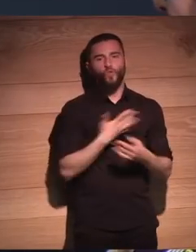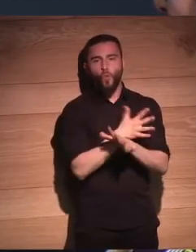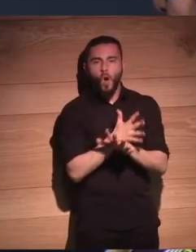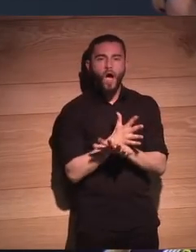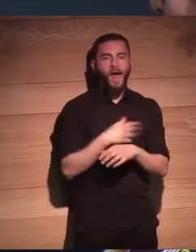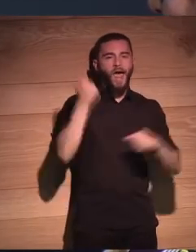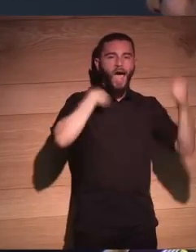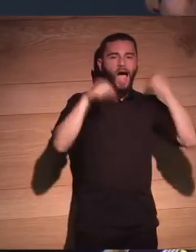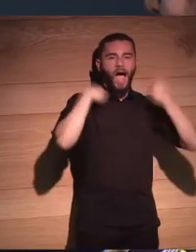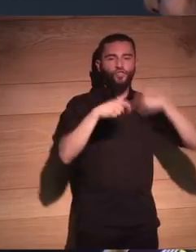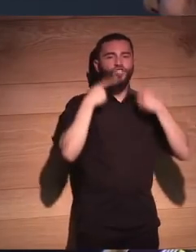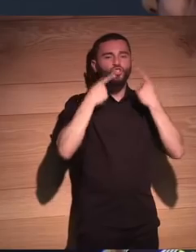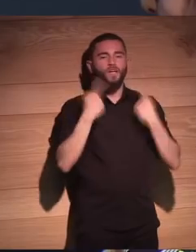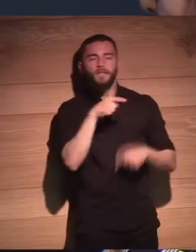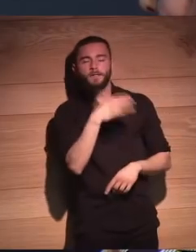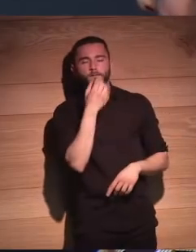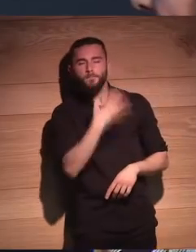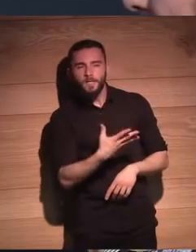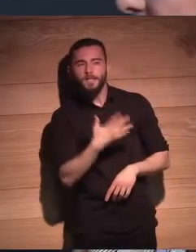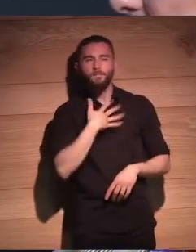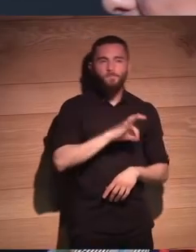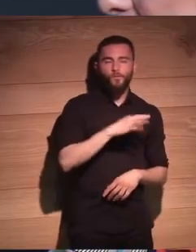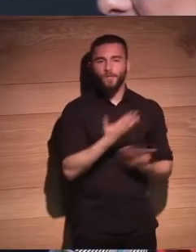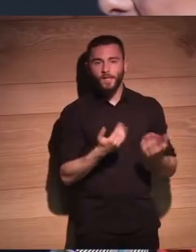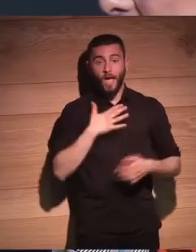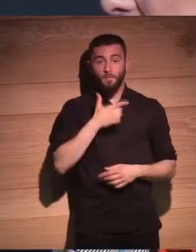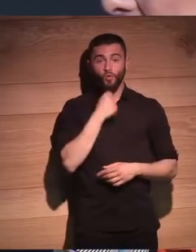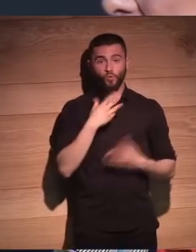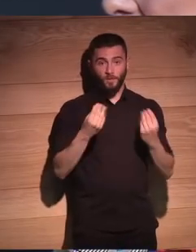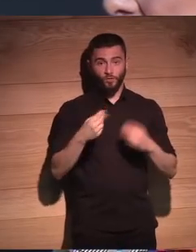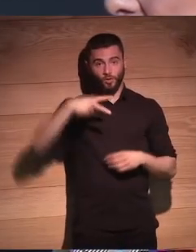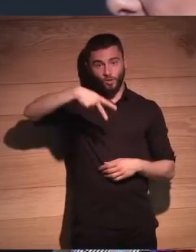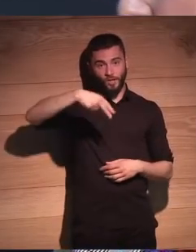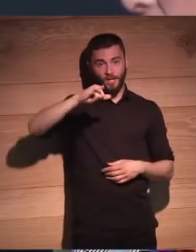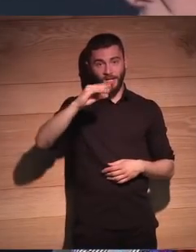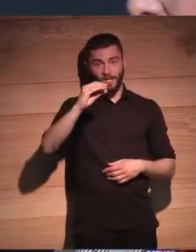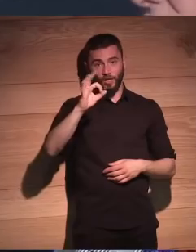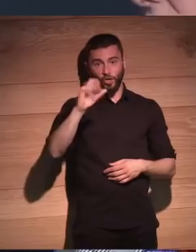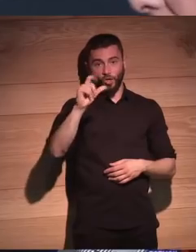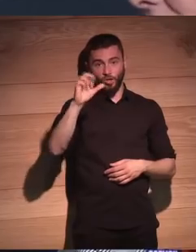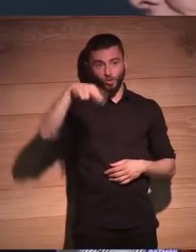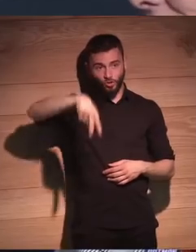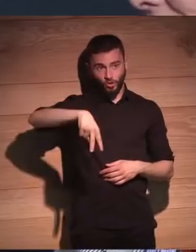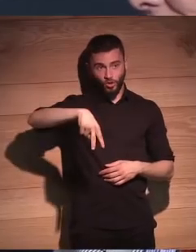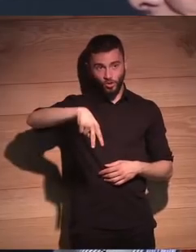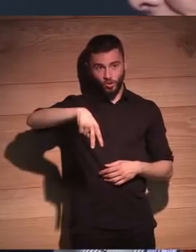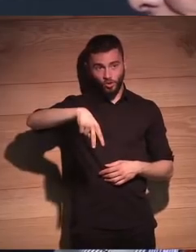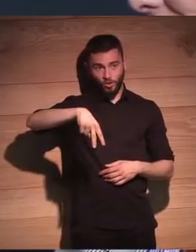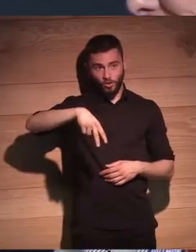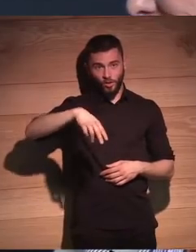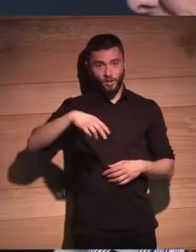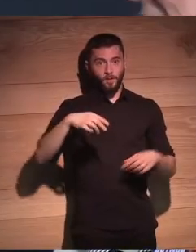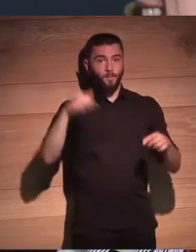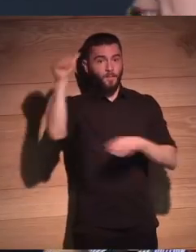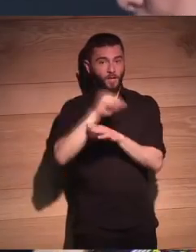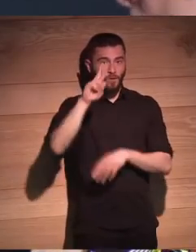actores podrían hacer un buen Joker? ¿Quién creéis que le pueda muy bien? A mí, por ejemplo, me gusta mucho el de Nicholson, porque es coger el resplandor, pintarte la cara de blanco y estar